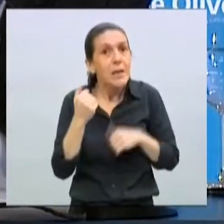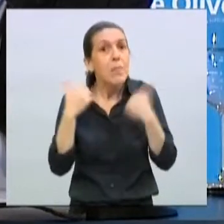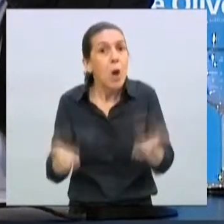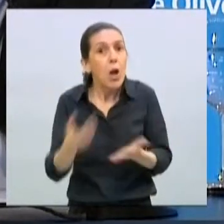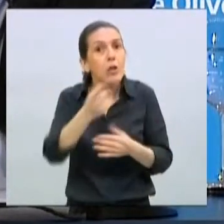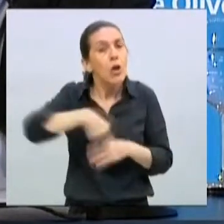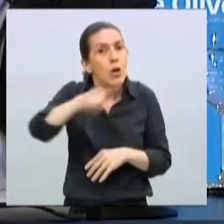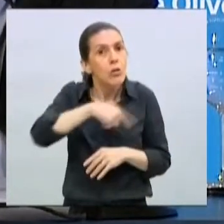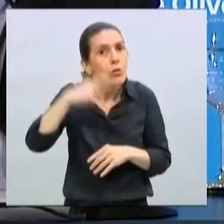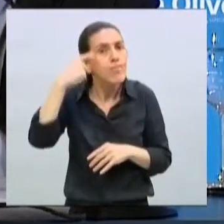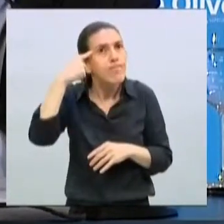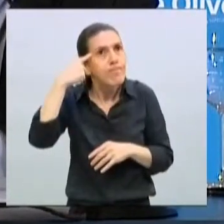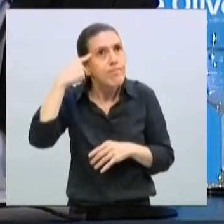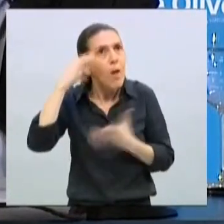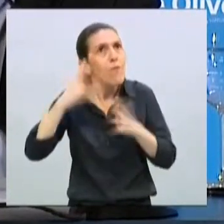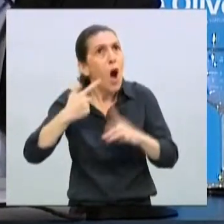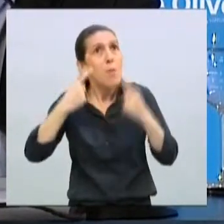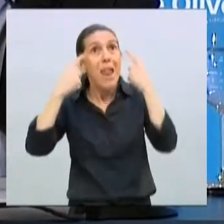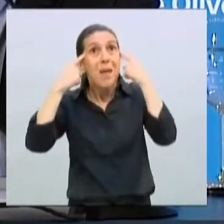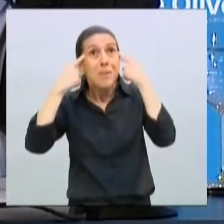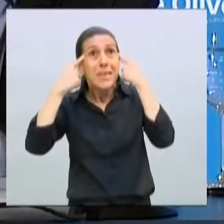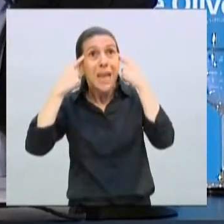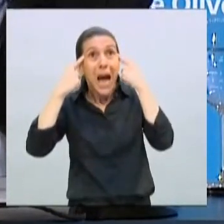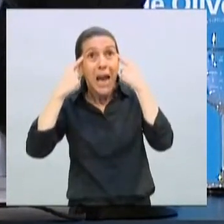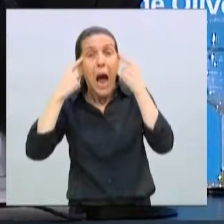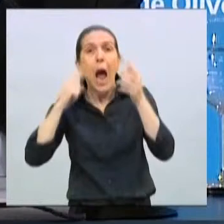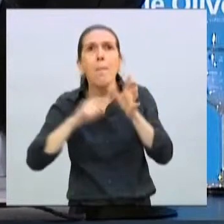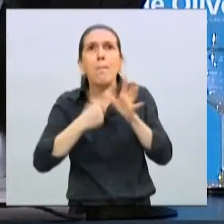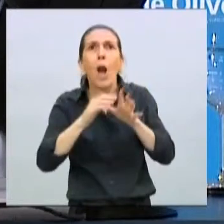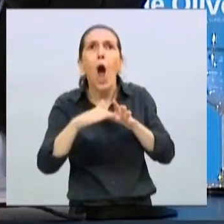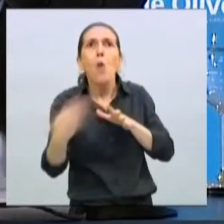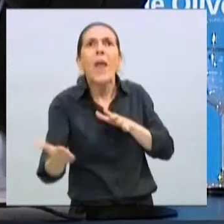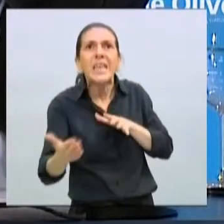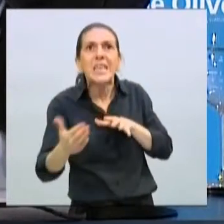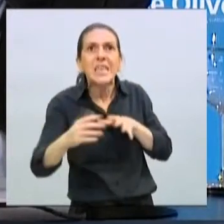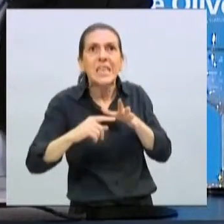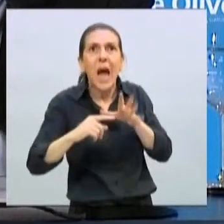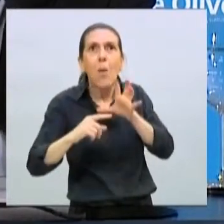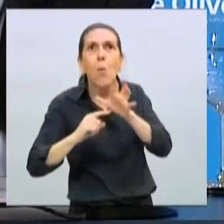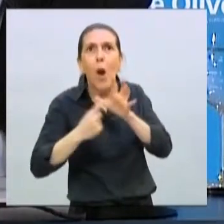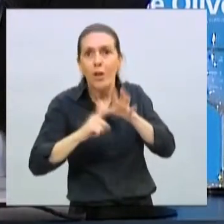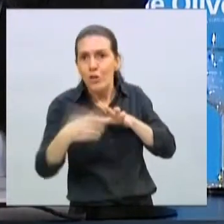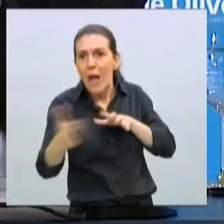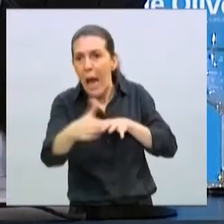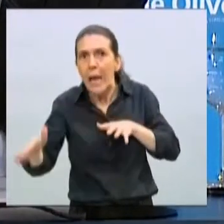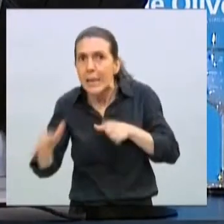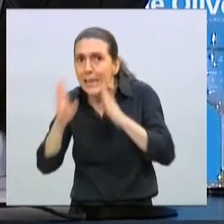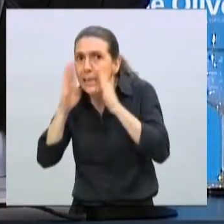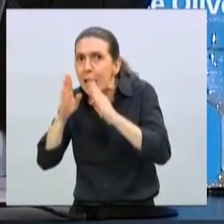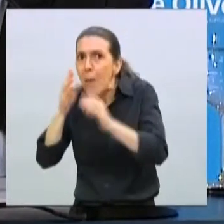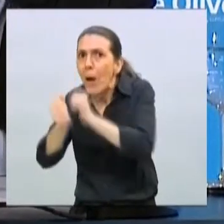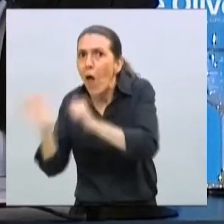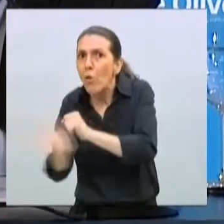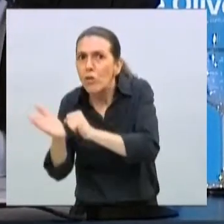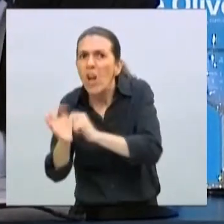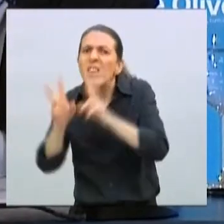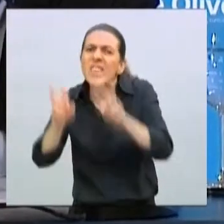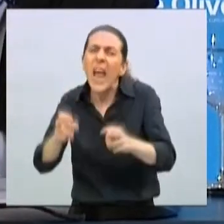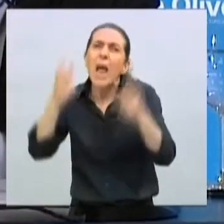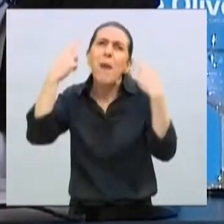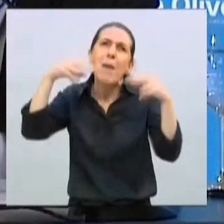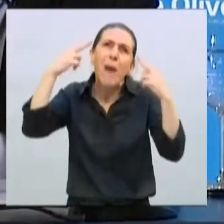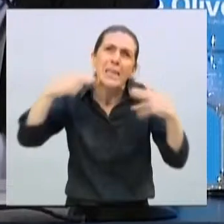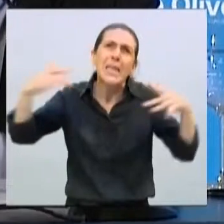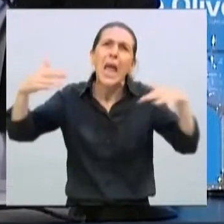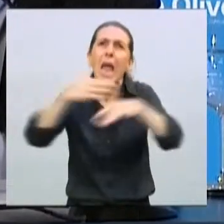mirada está vinculada a la producción en la provincia de Buenos Aires. Diría más que al esparcimiento o al consumo. ¿Por qué